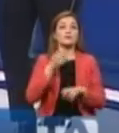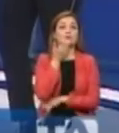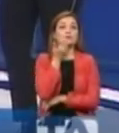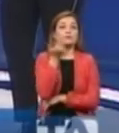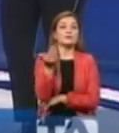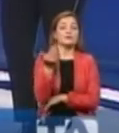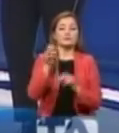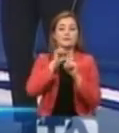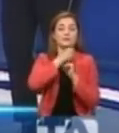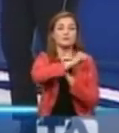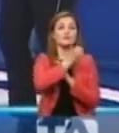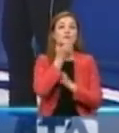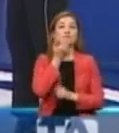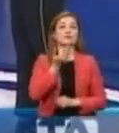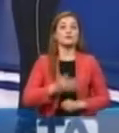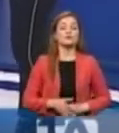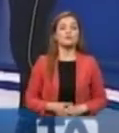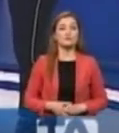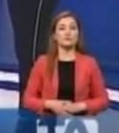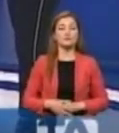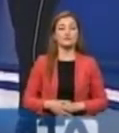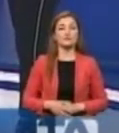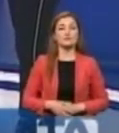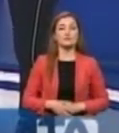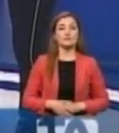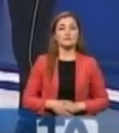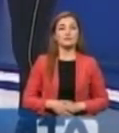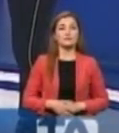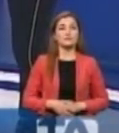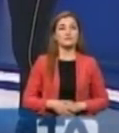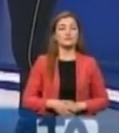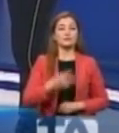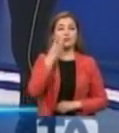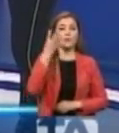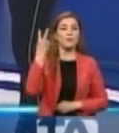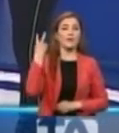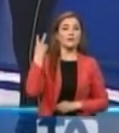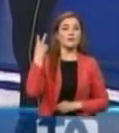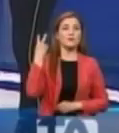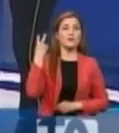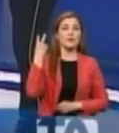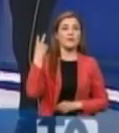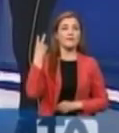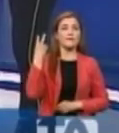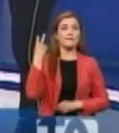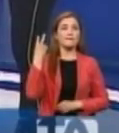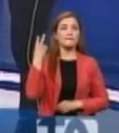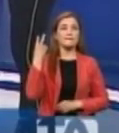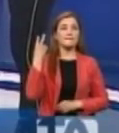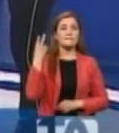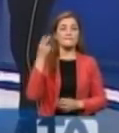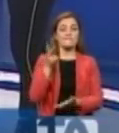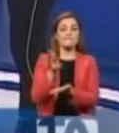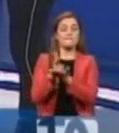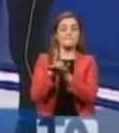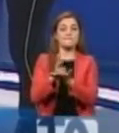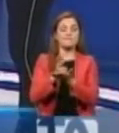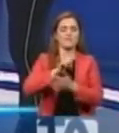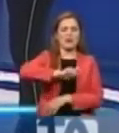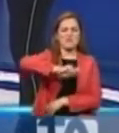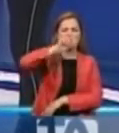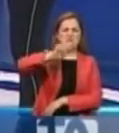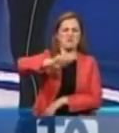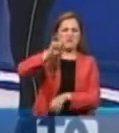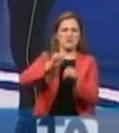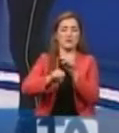investigaciones y cómo está la situación por allá. Jorge, ¿cómo estás? Ahí atrás vemos el vagón del metro que